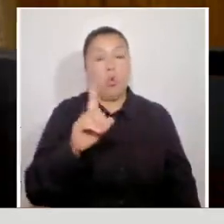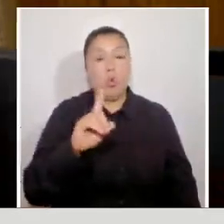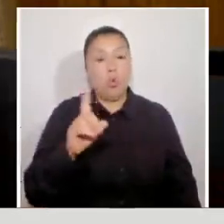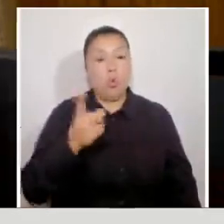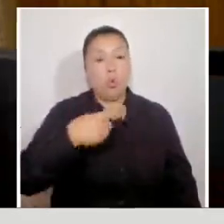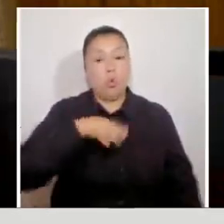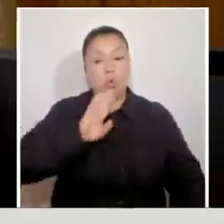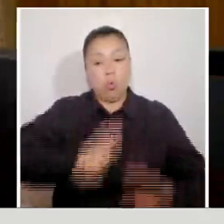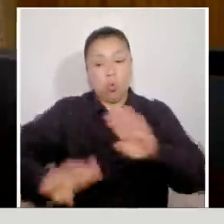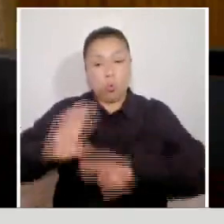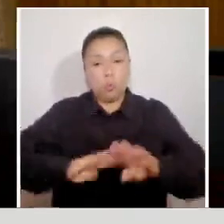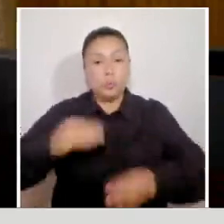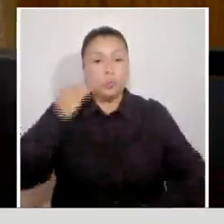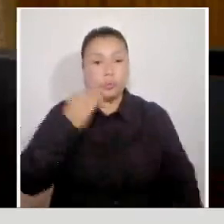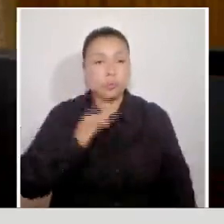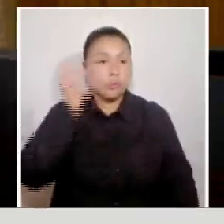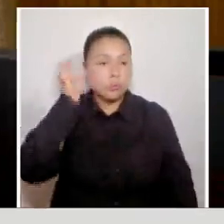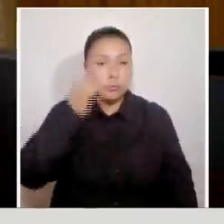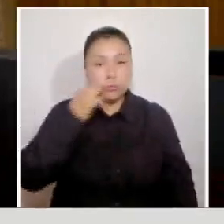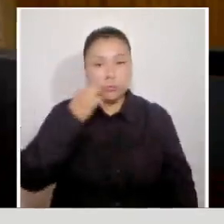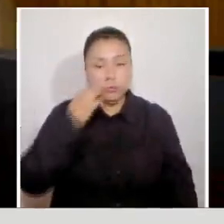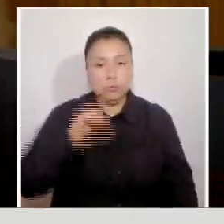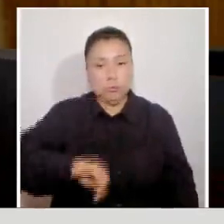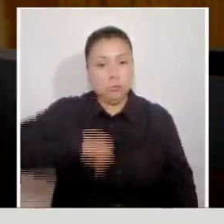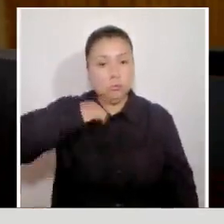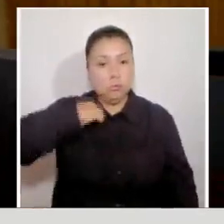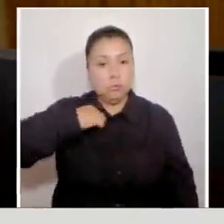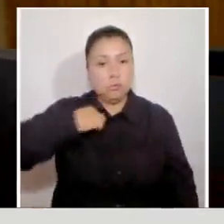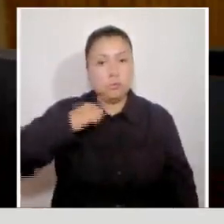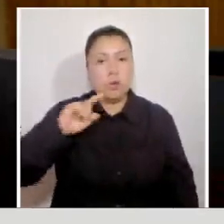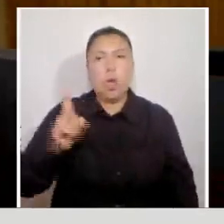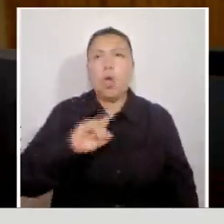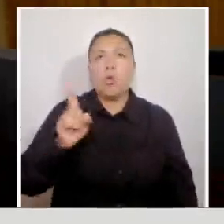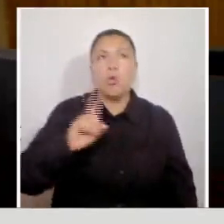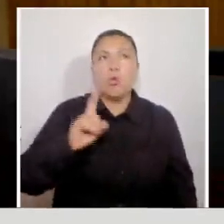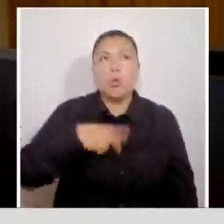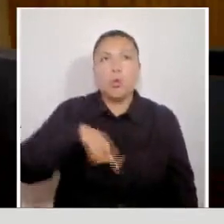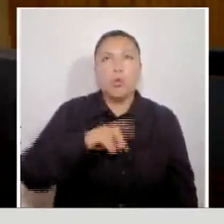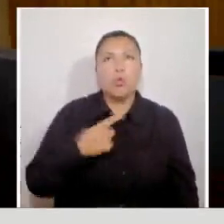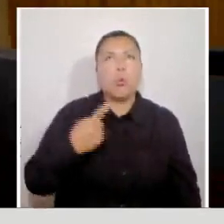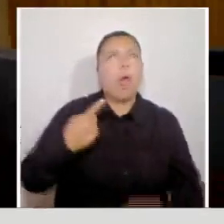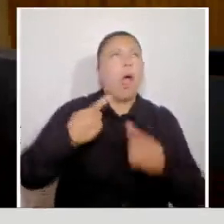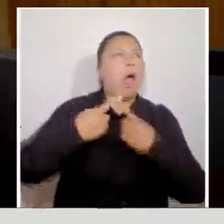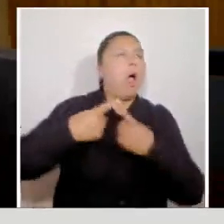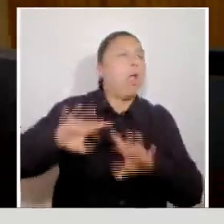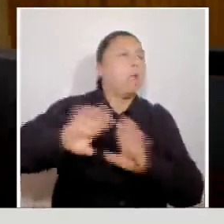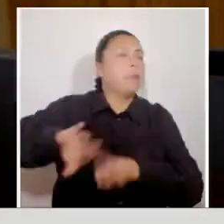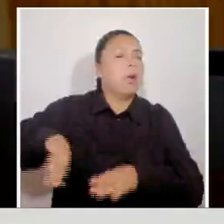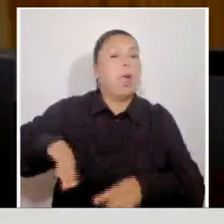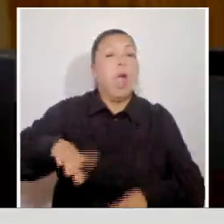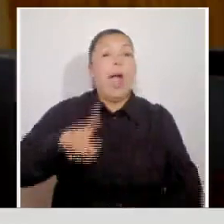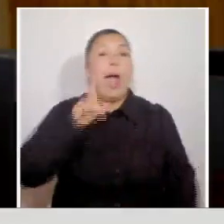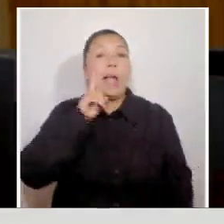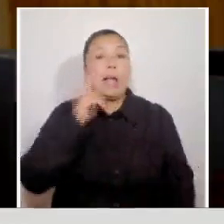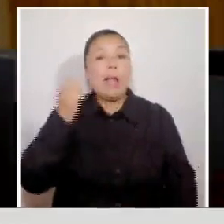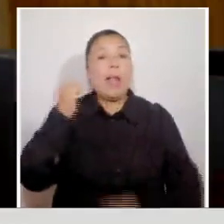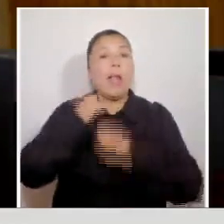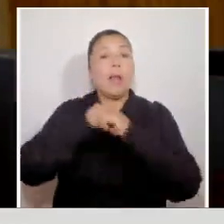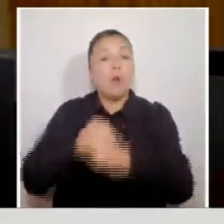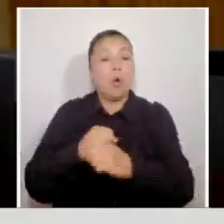protección de las niñas niños y adolescentes No es que no sea indiferente a quienes estamos en contra